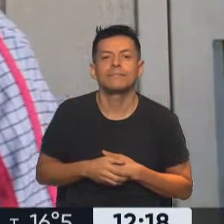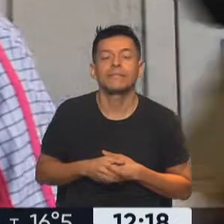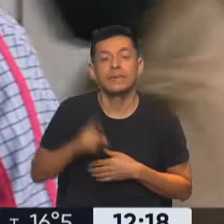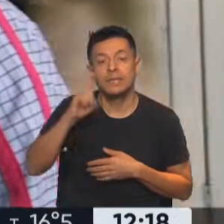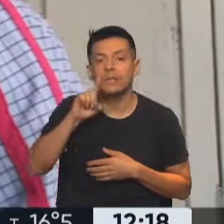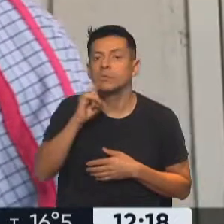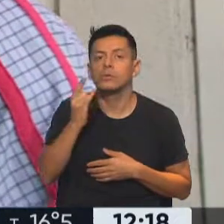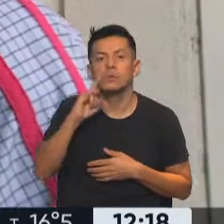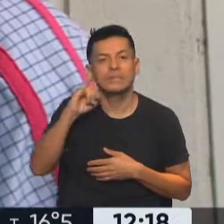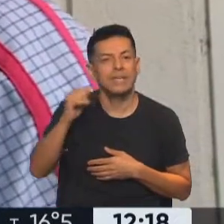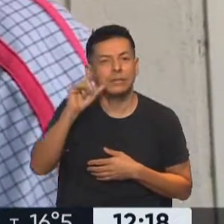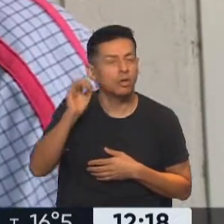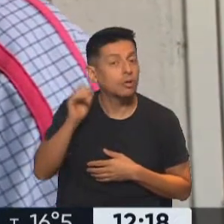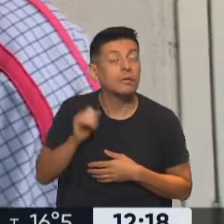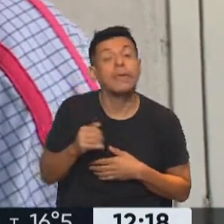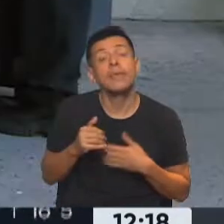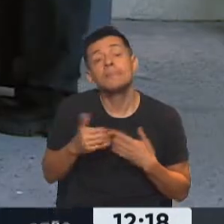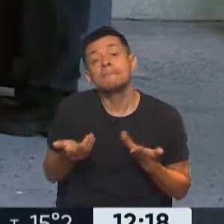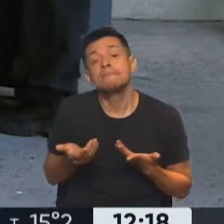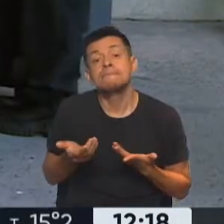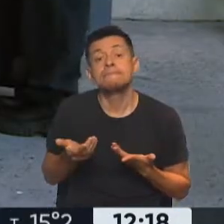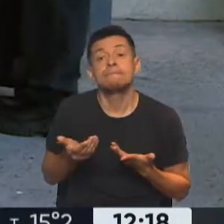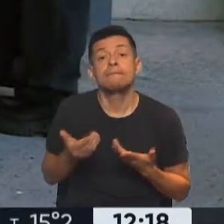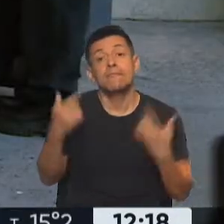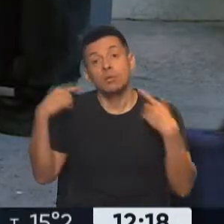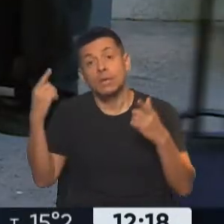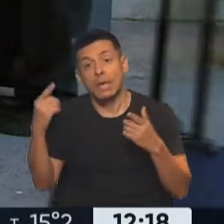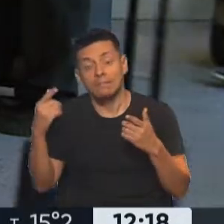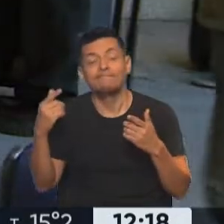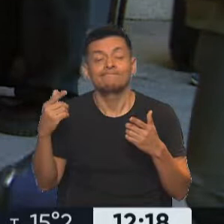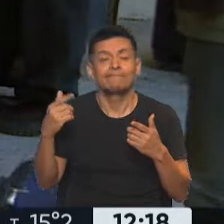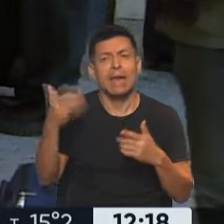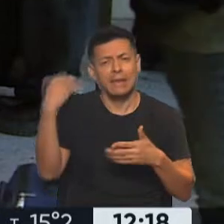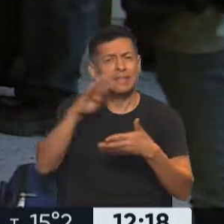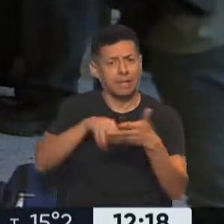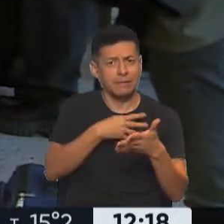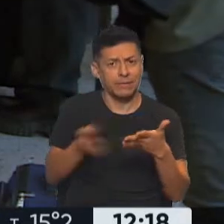Disfrutar el fin de semana largo, imagino. Sí, ya lo teníamos programado hace un tiempito. ¿Viene